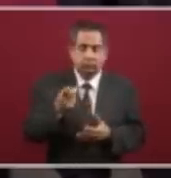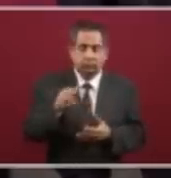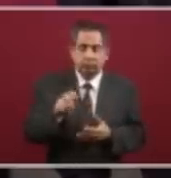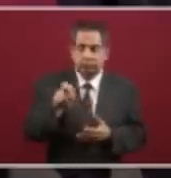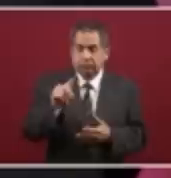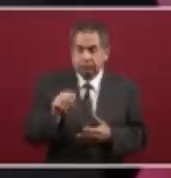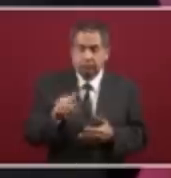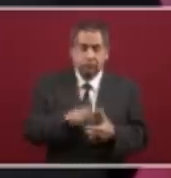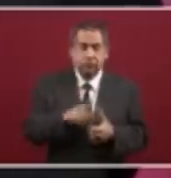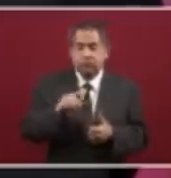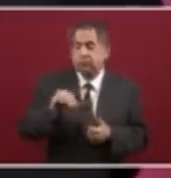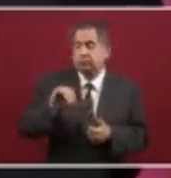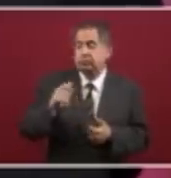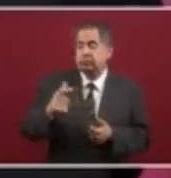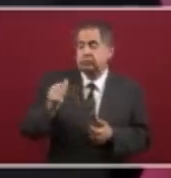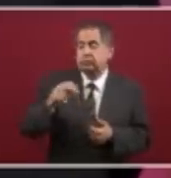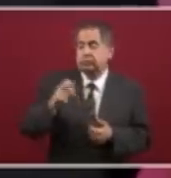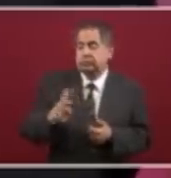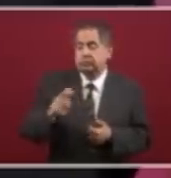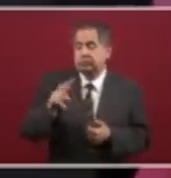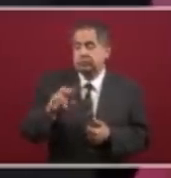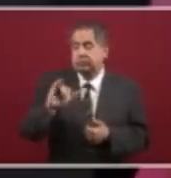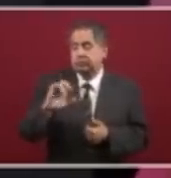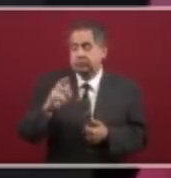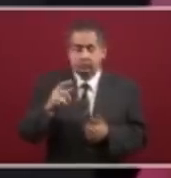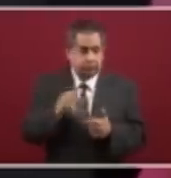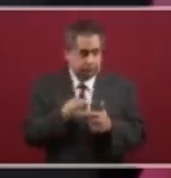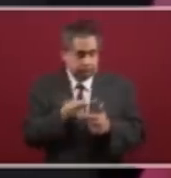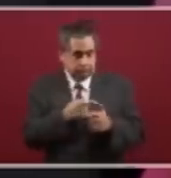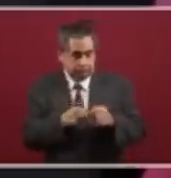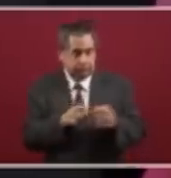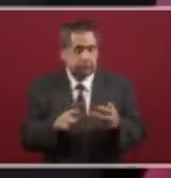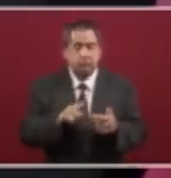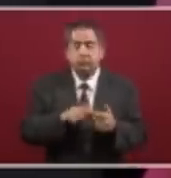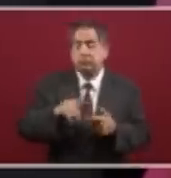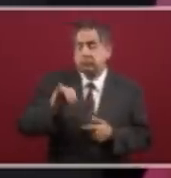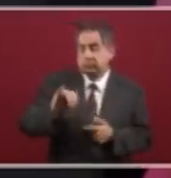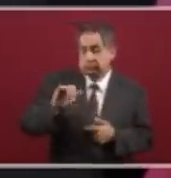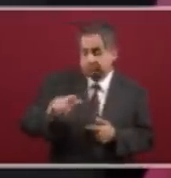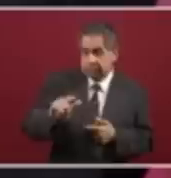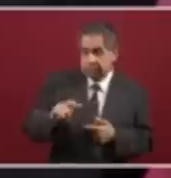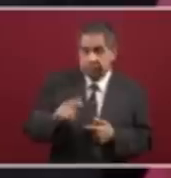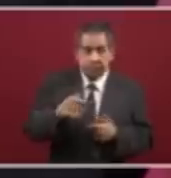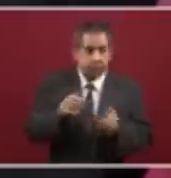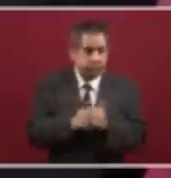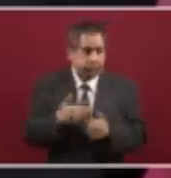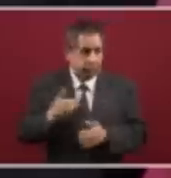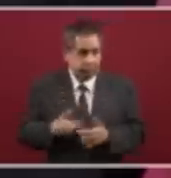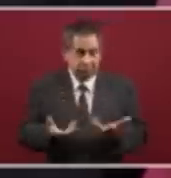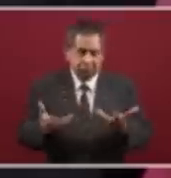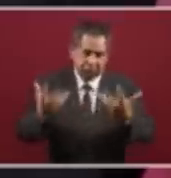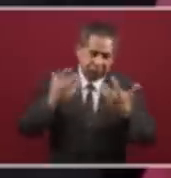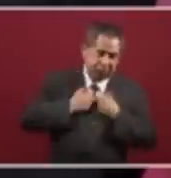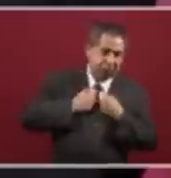y miguel angel vilchis garcía miguelangel big sisters y a su servidora